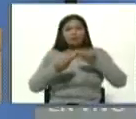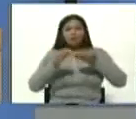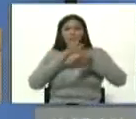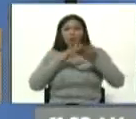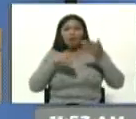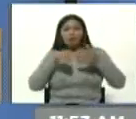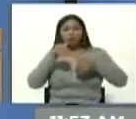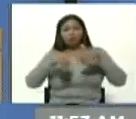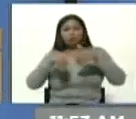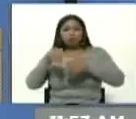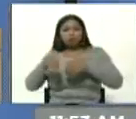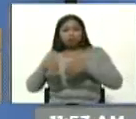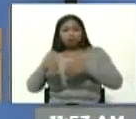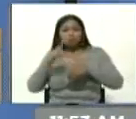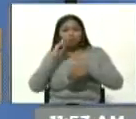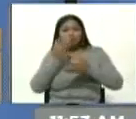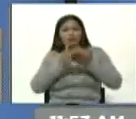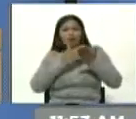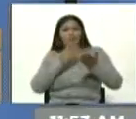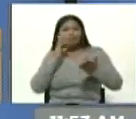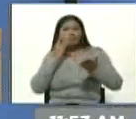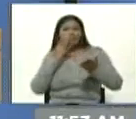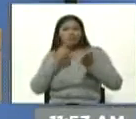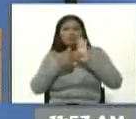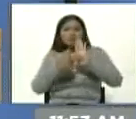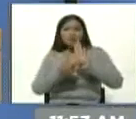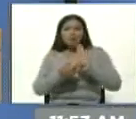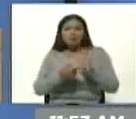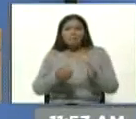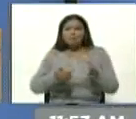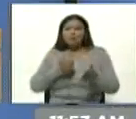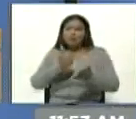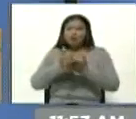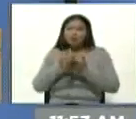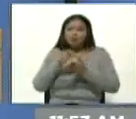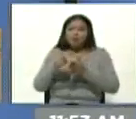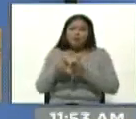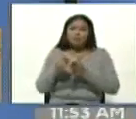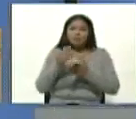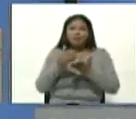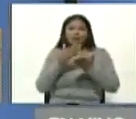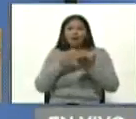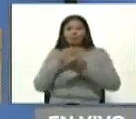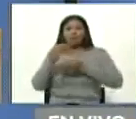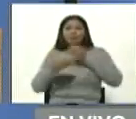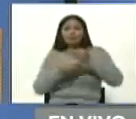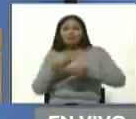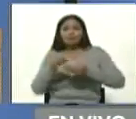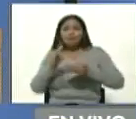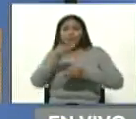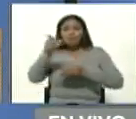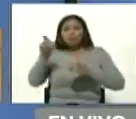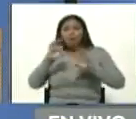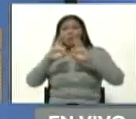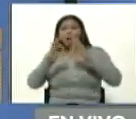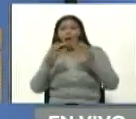las elecciones. ¿Para qué sirven este simulacro? Entre otras cosas, la gente se